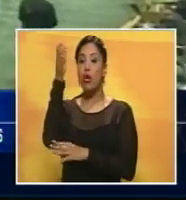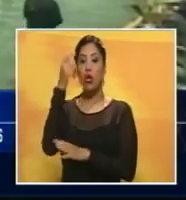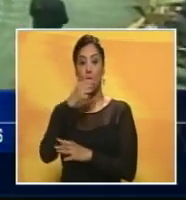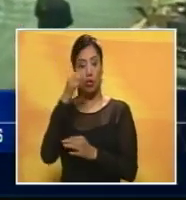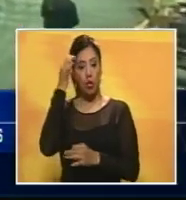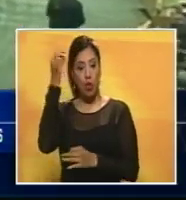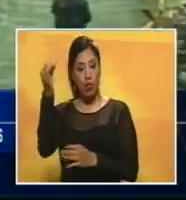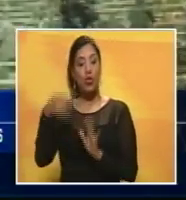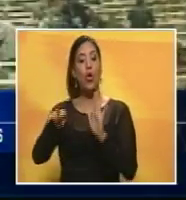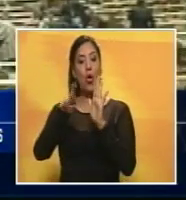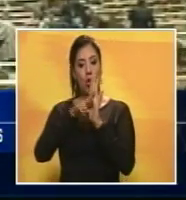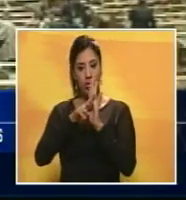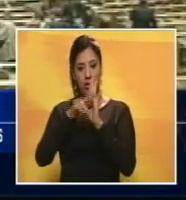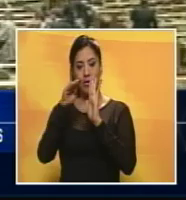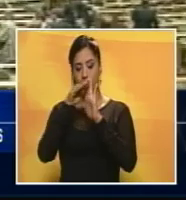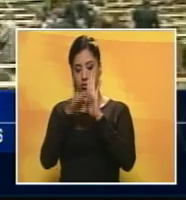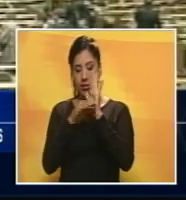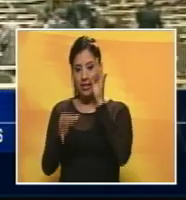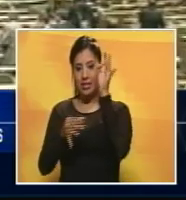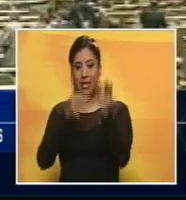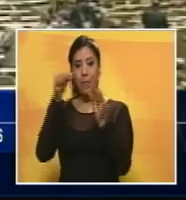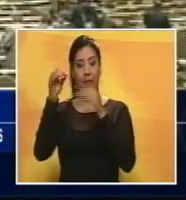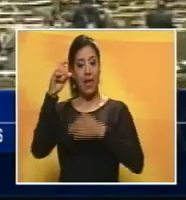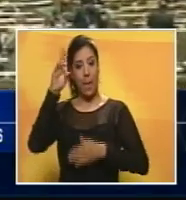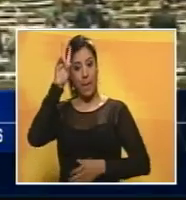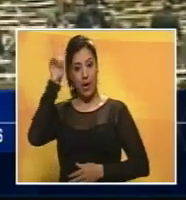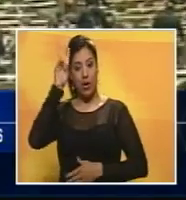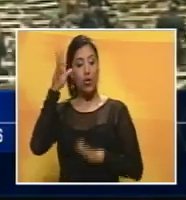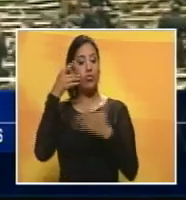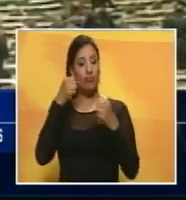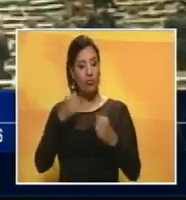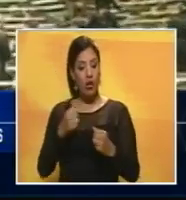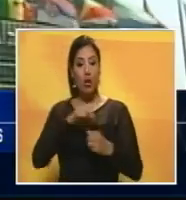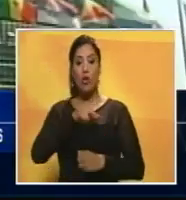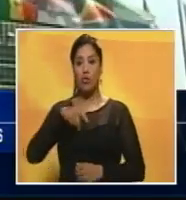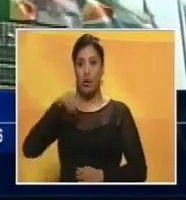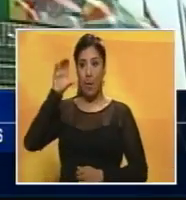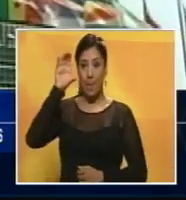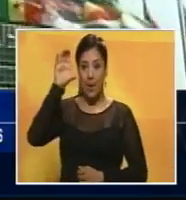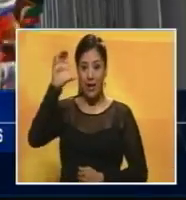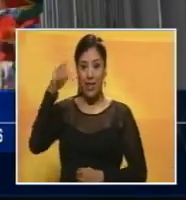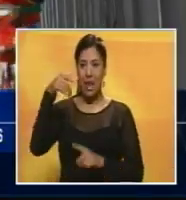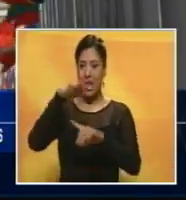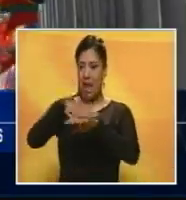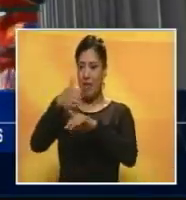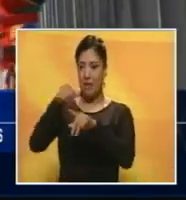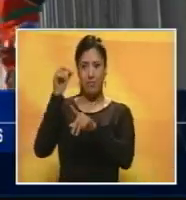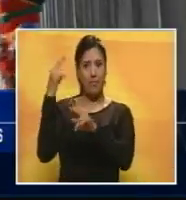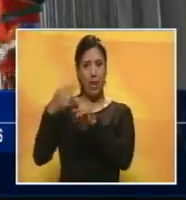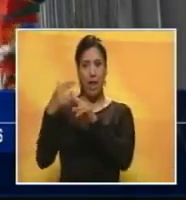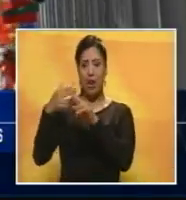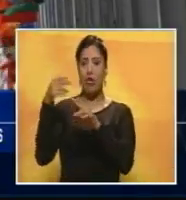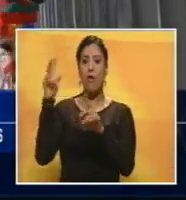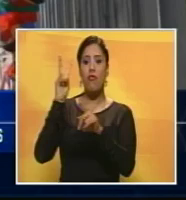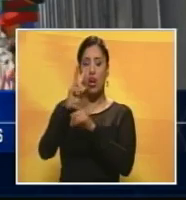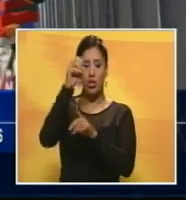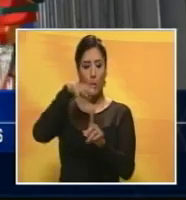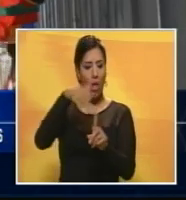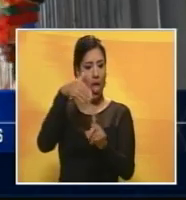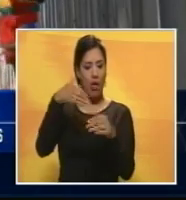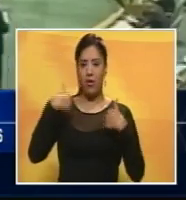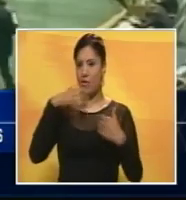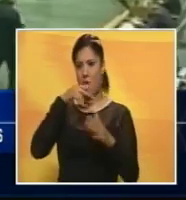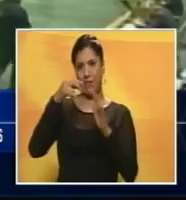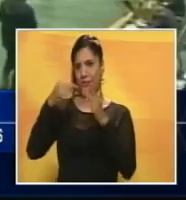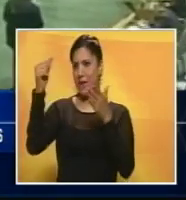del Consejo y reiteró el contenido de la Declaración de Lima. Enfatizó que un país acusado de graves violaciones contra su propio pueblo